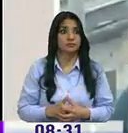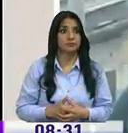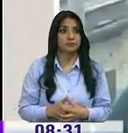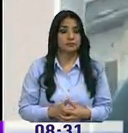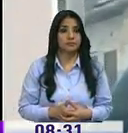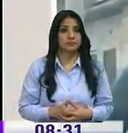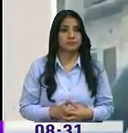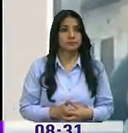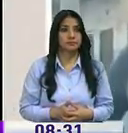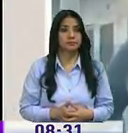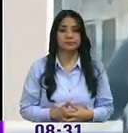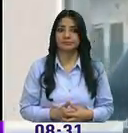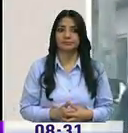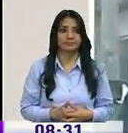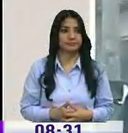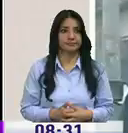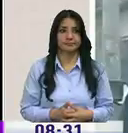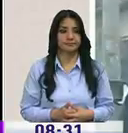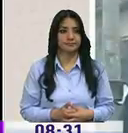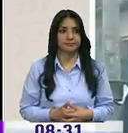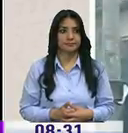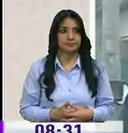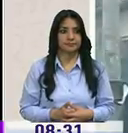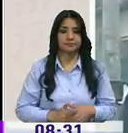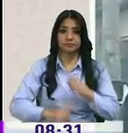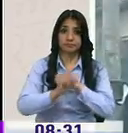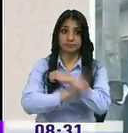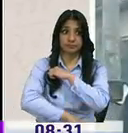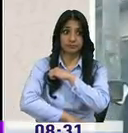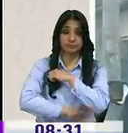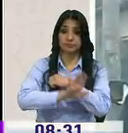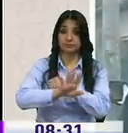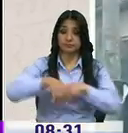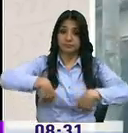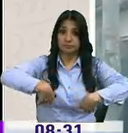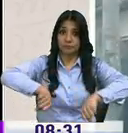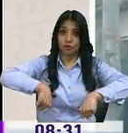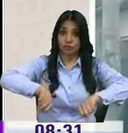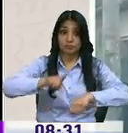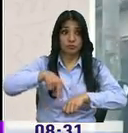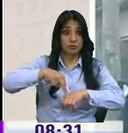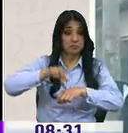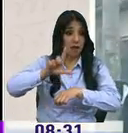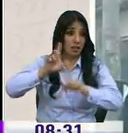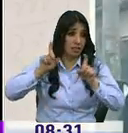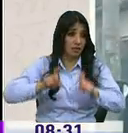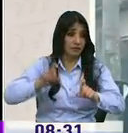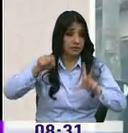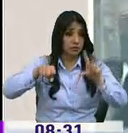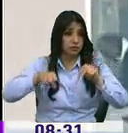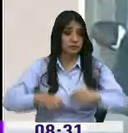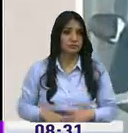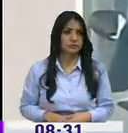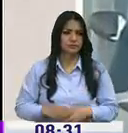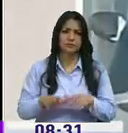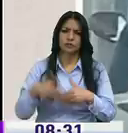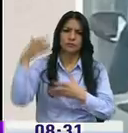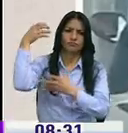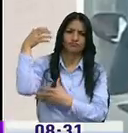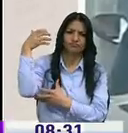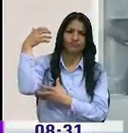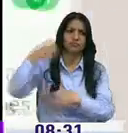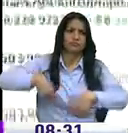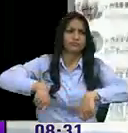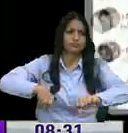esto? ¿Será que merece una sanción el motociclista o es normal eso? O sea, ¿cómo manejan